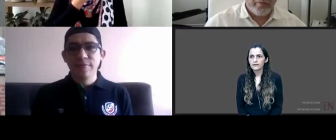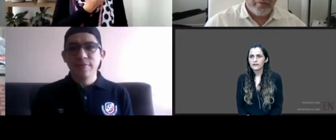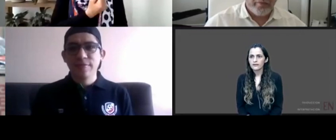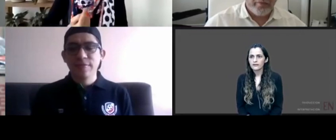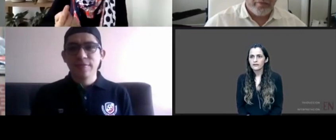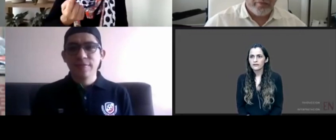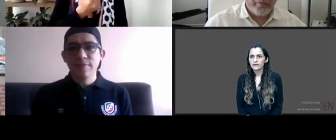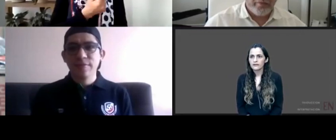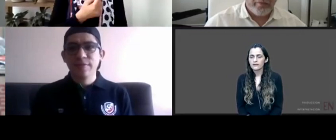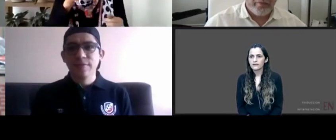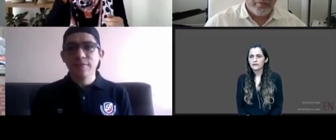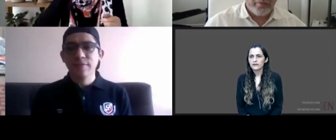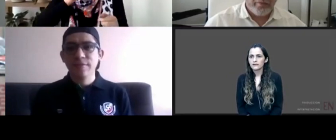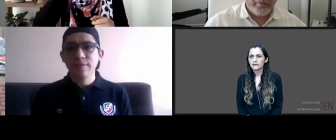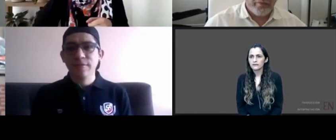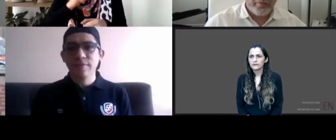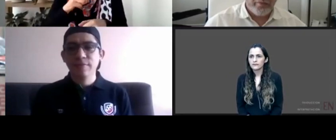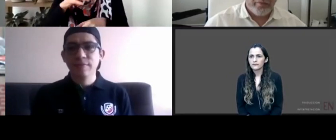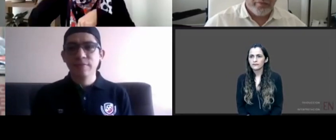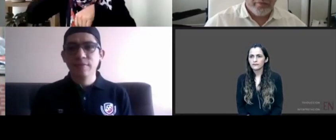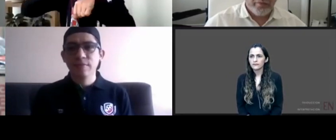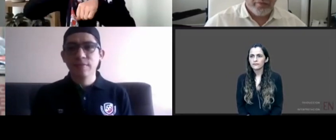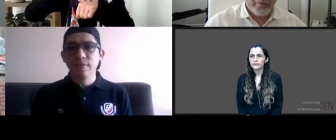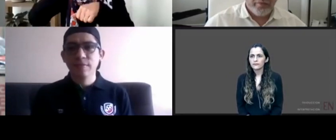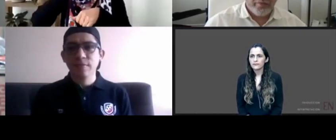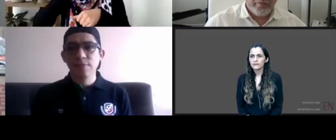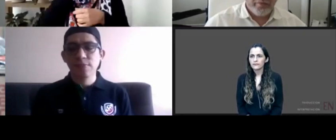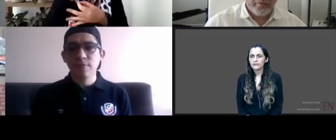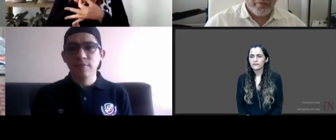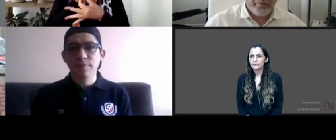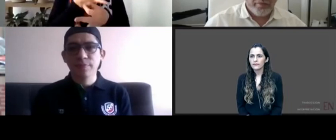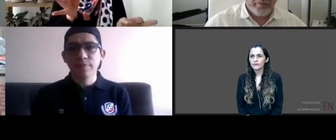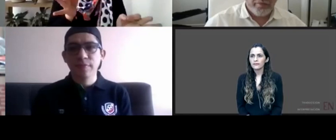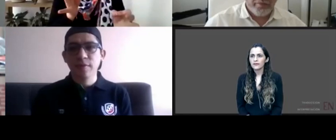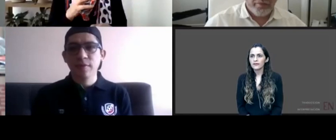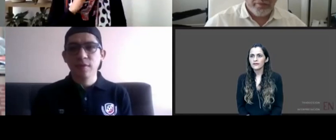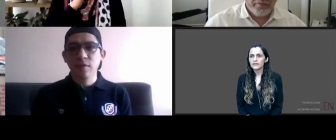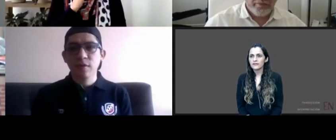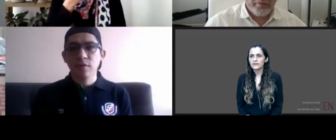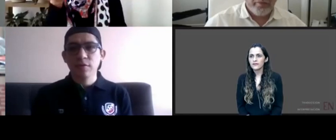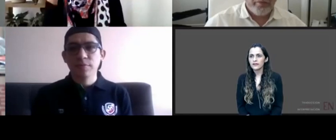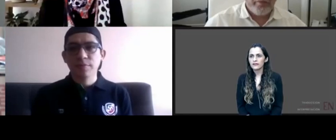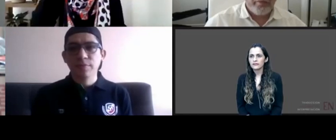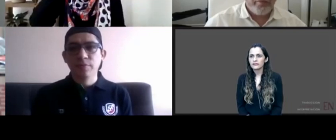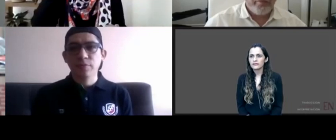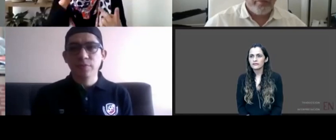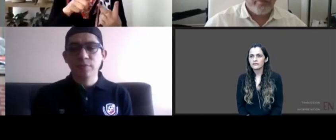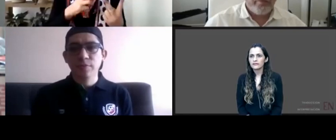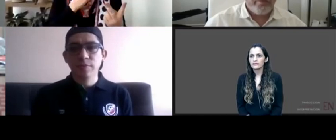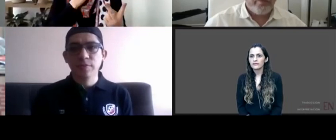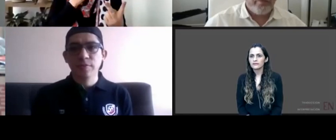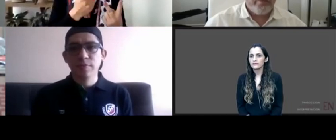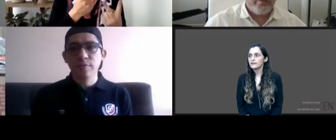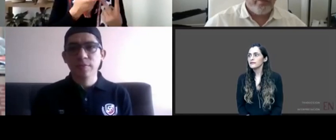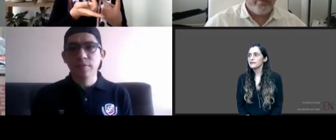voy siguiendo mi diálogo. Los niños, siempre cuando se les